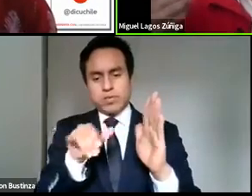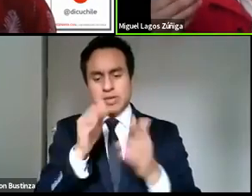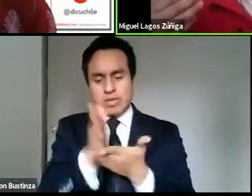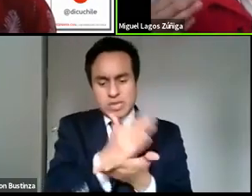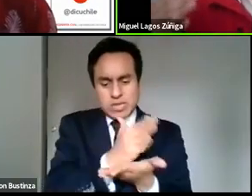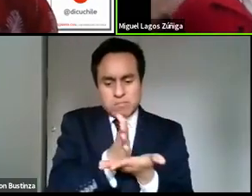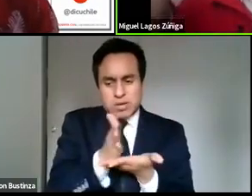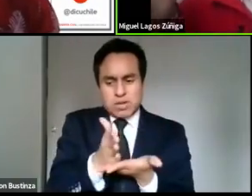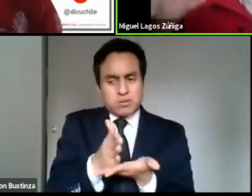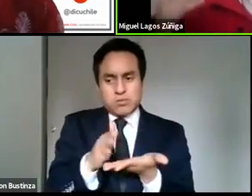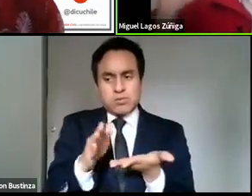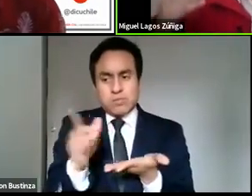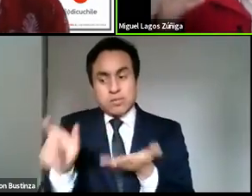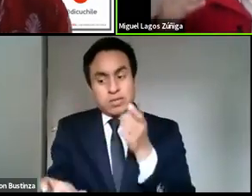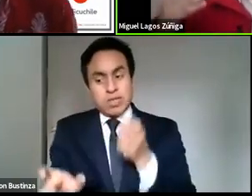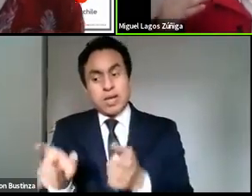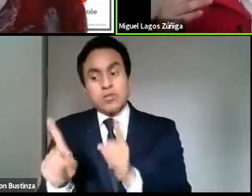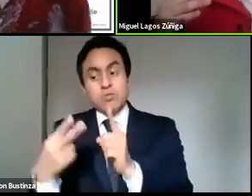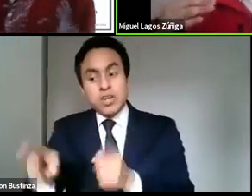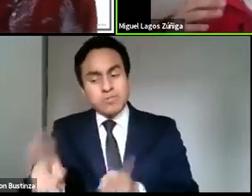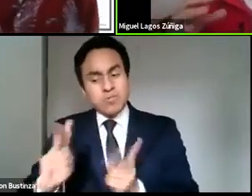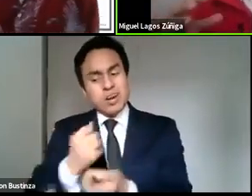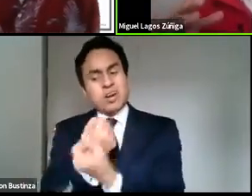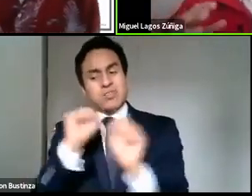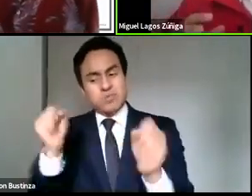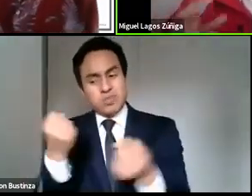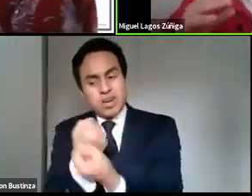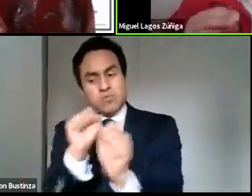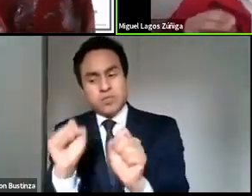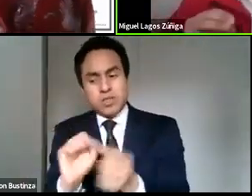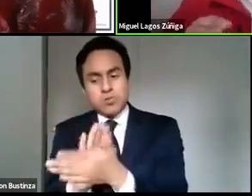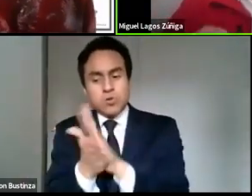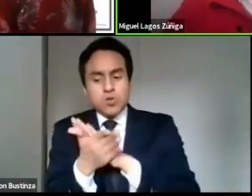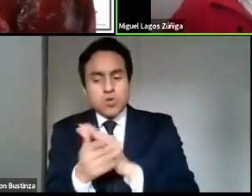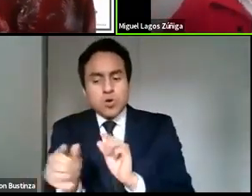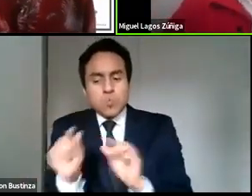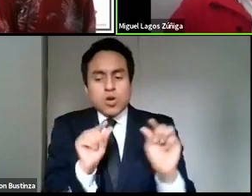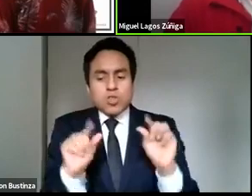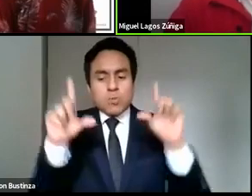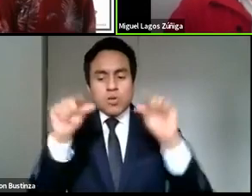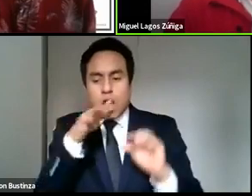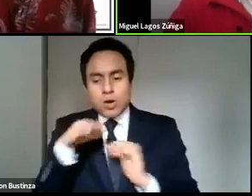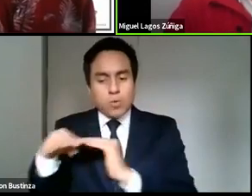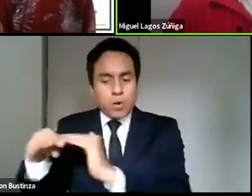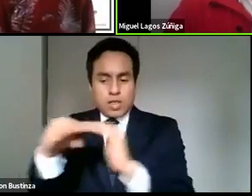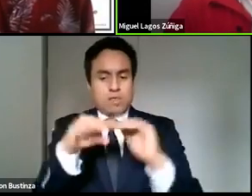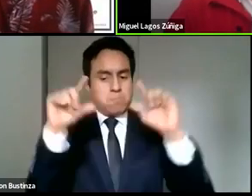sea, es decir, cada quien renuncia a parte de sus derechos para que todos tengamos un poco menos de agua.